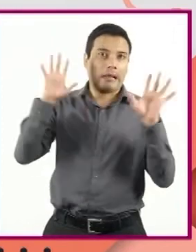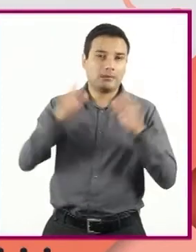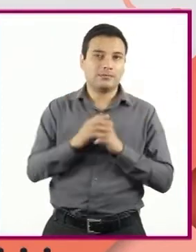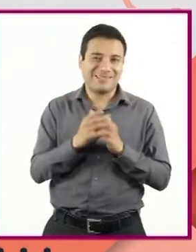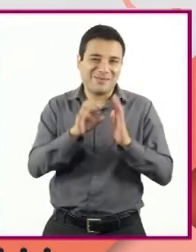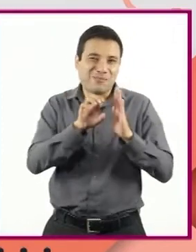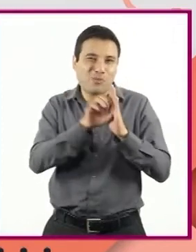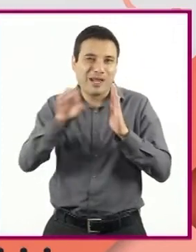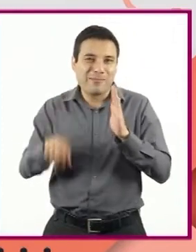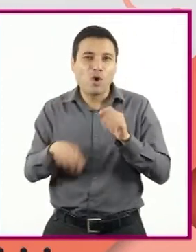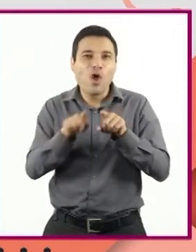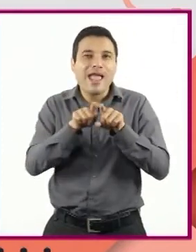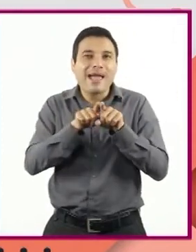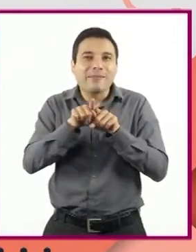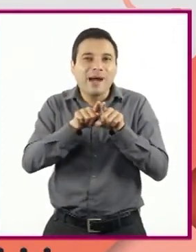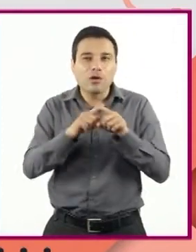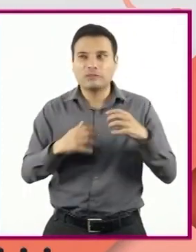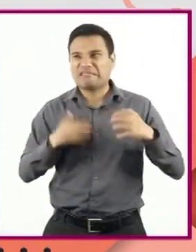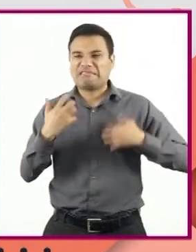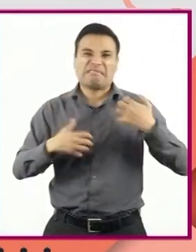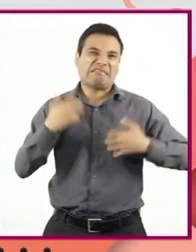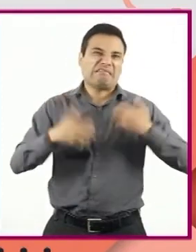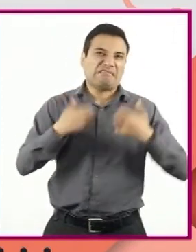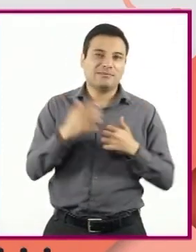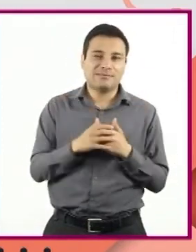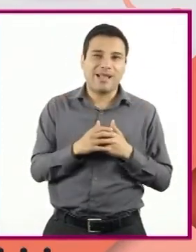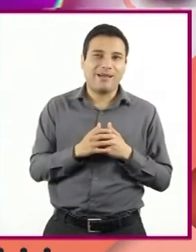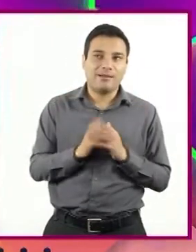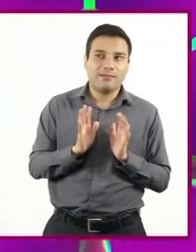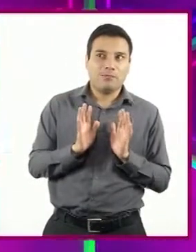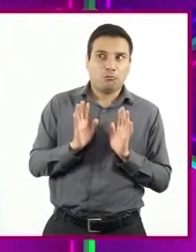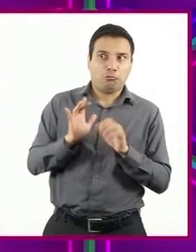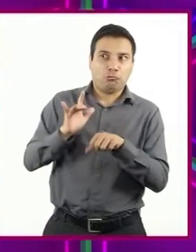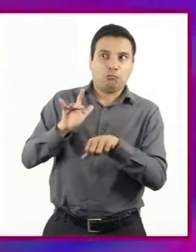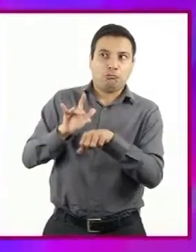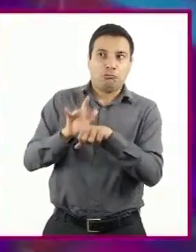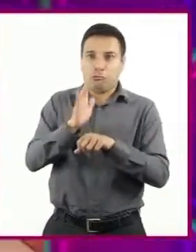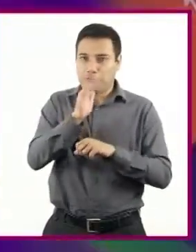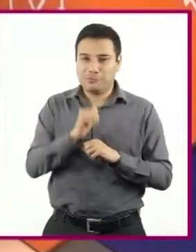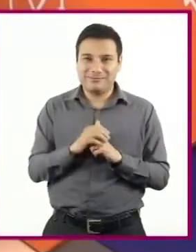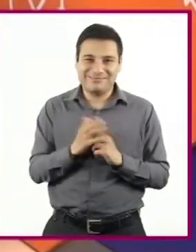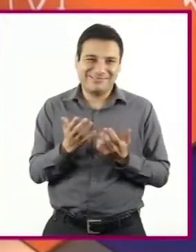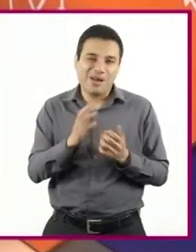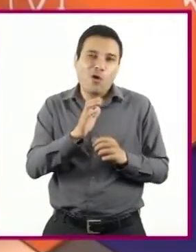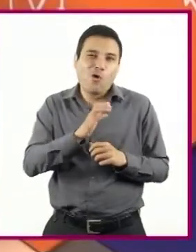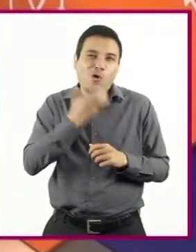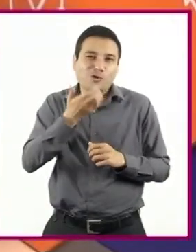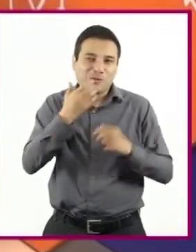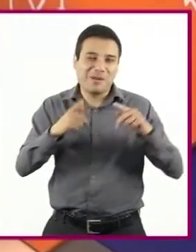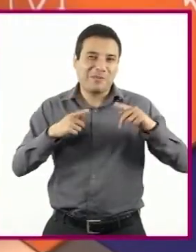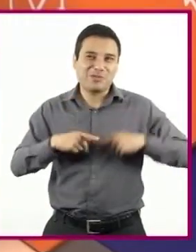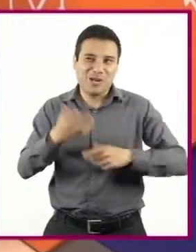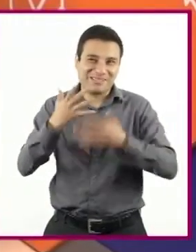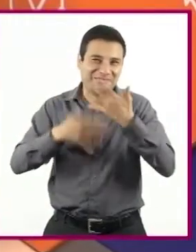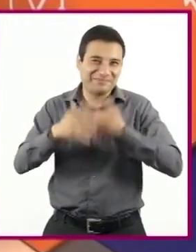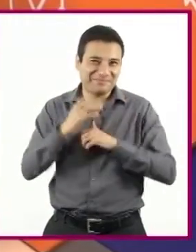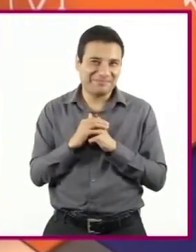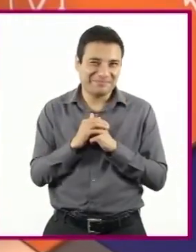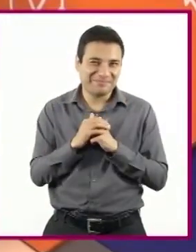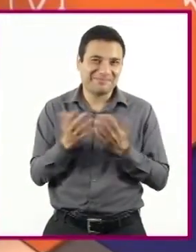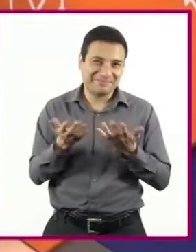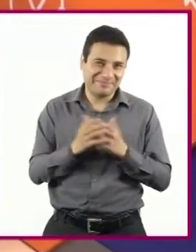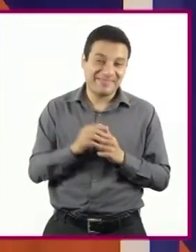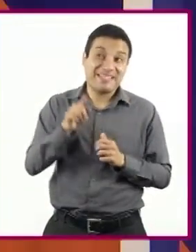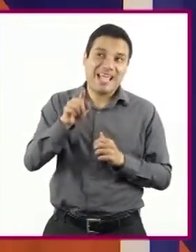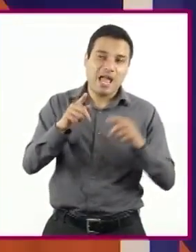de buen humor. Como podrán observar, muchas de estas expresiones las conocemos porque se las oímos a alguien más, pues estas personas